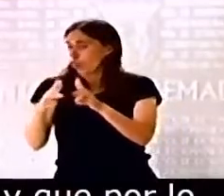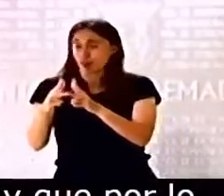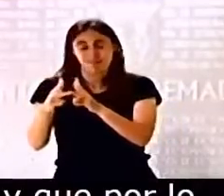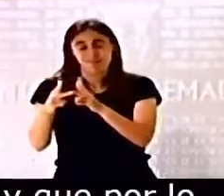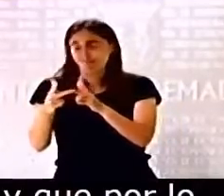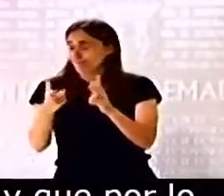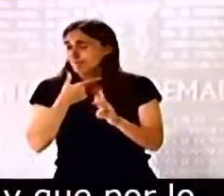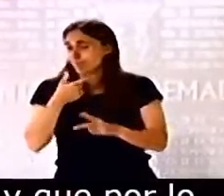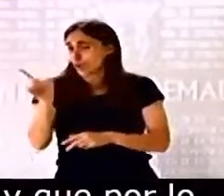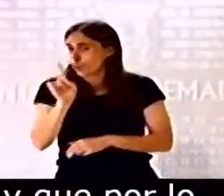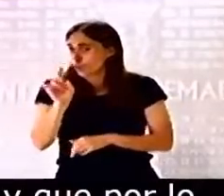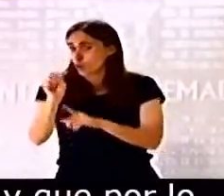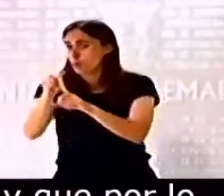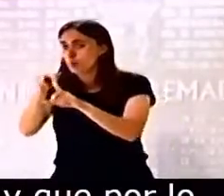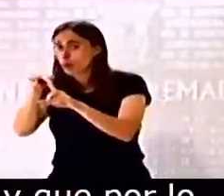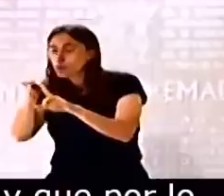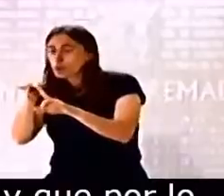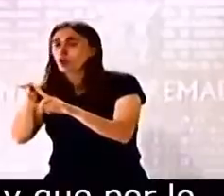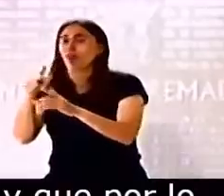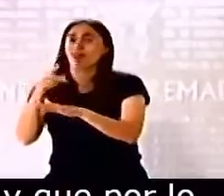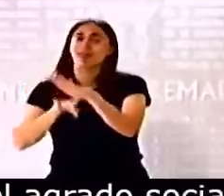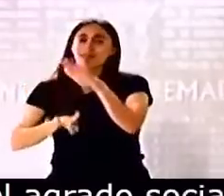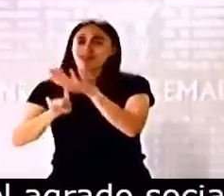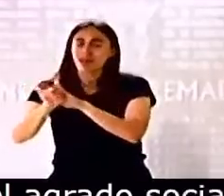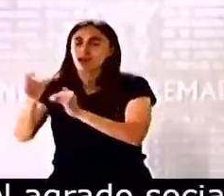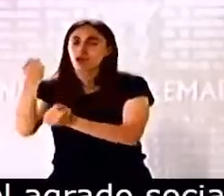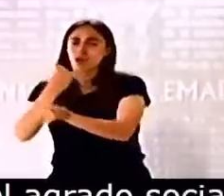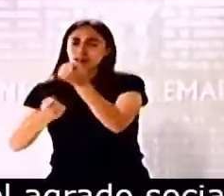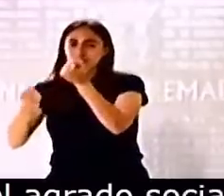el punto de vista del desarrollo económico de nuestra tierra.